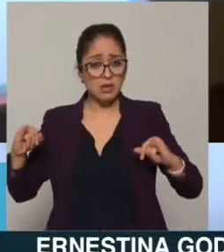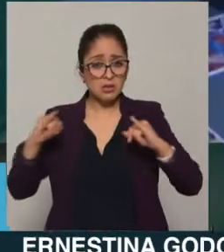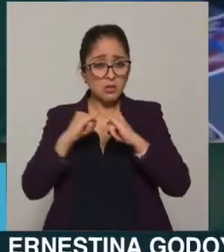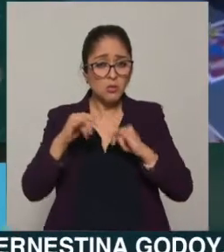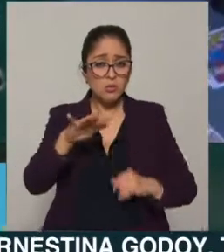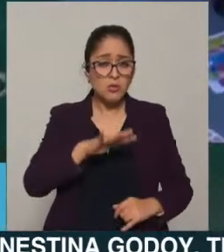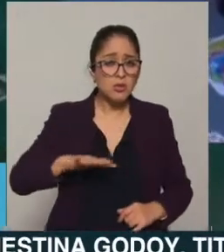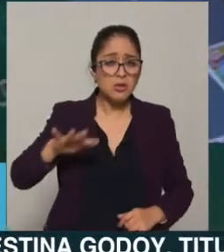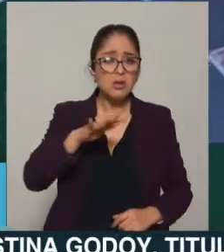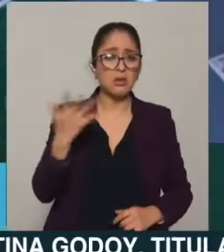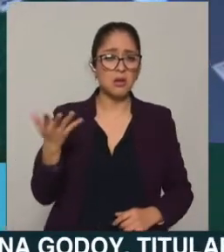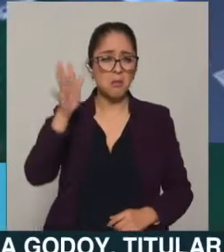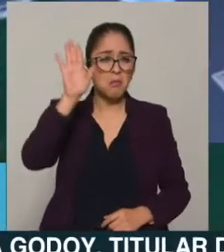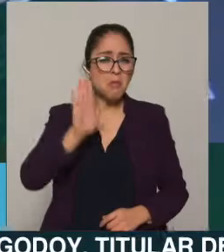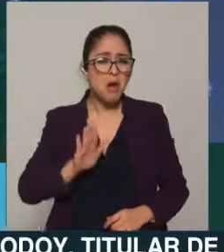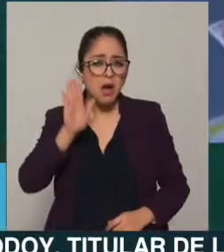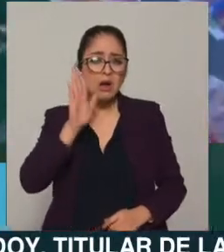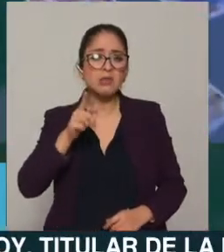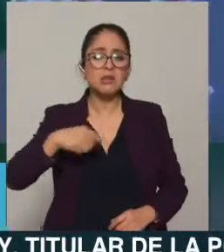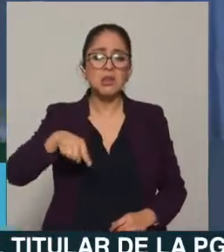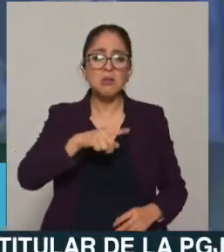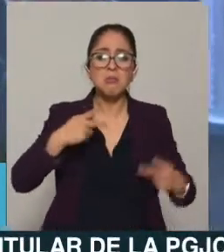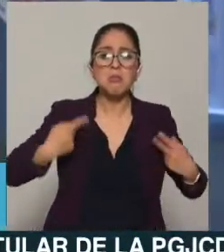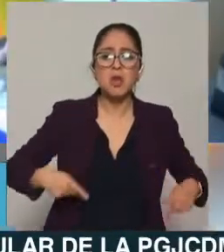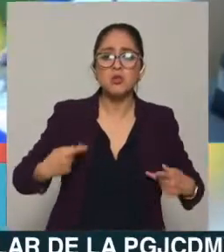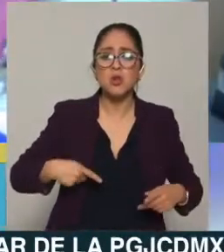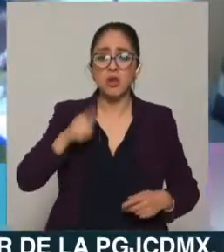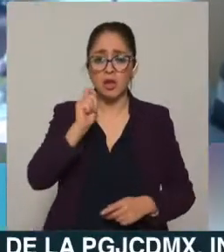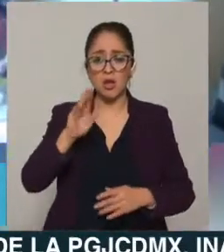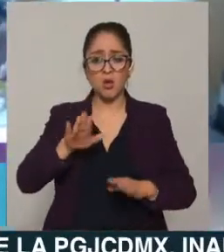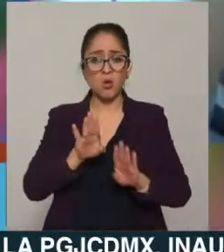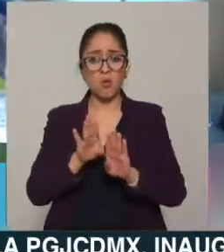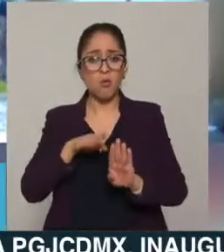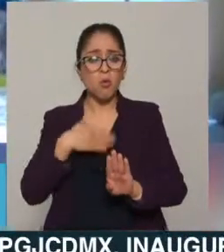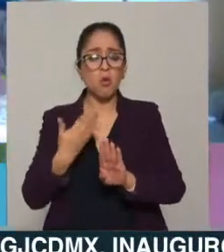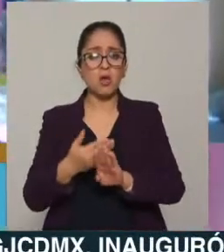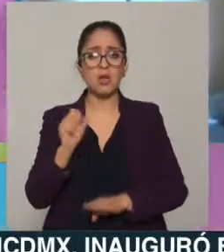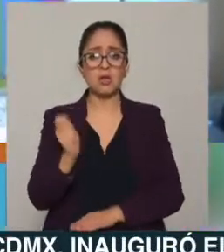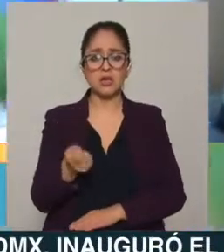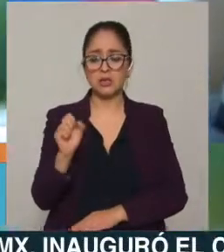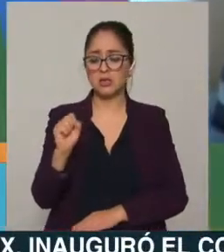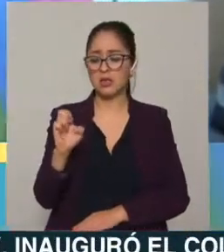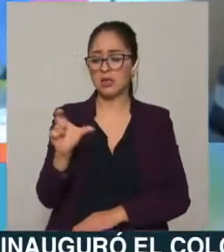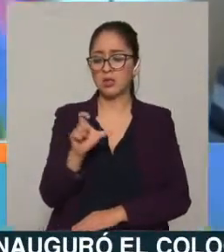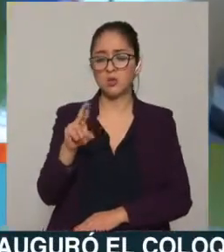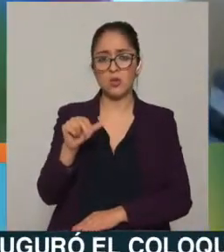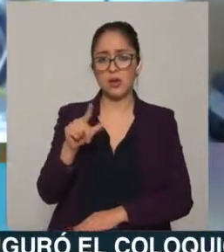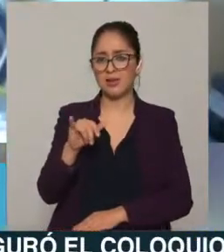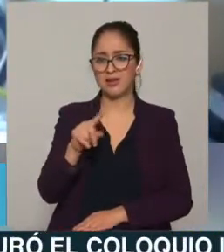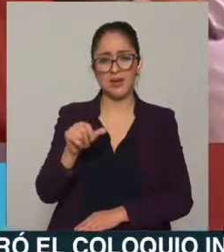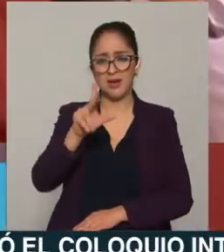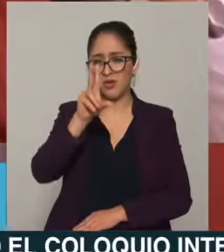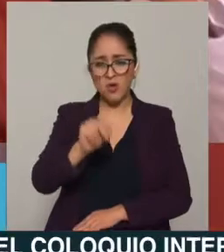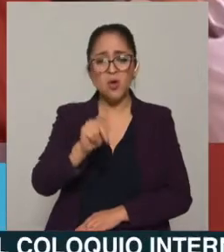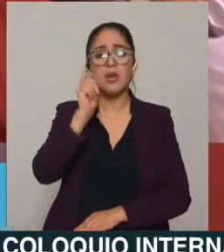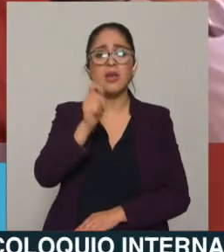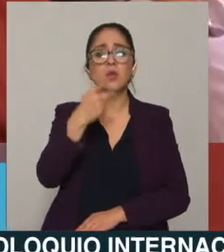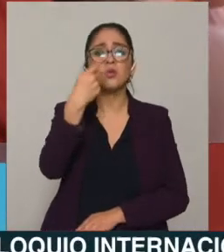este asunto sexualiza a las personas, pero no estamos hablando de sexualizar a las personas, estamos hablando del derecho a la